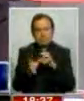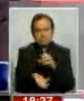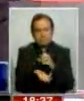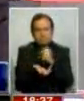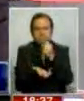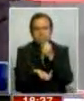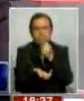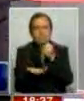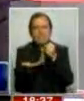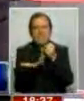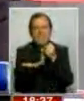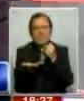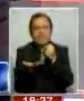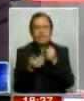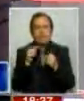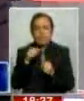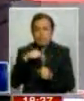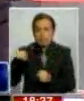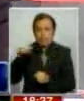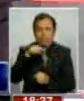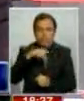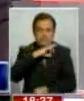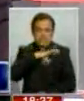desarrollo inclusivo. ¿Cómo se hace eso?